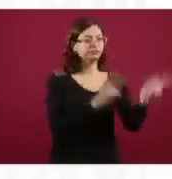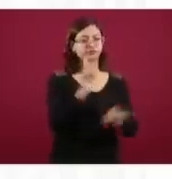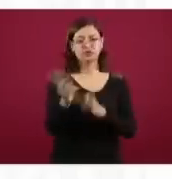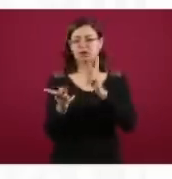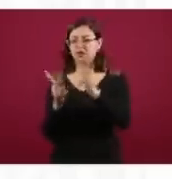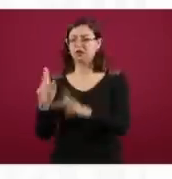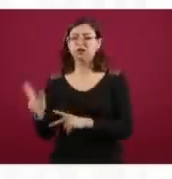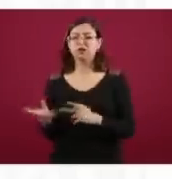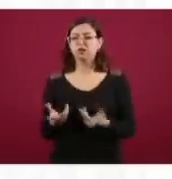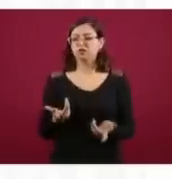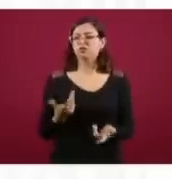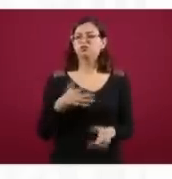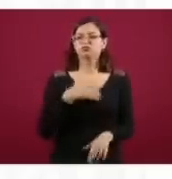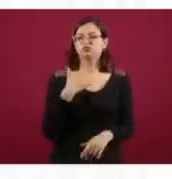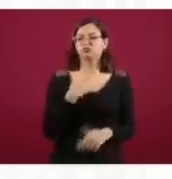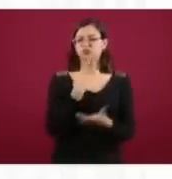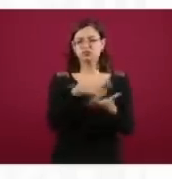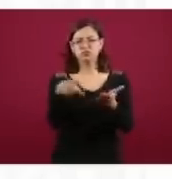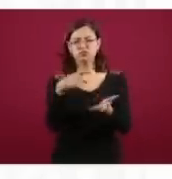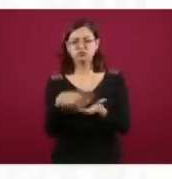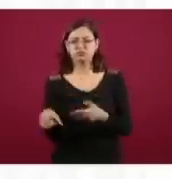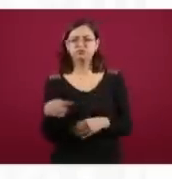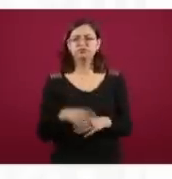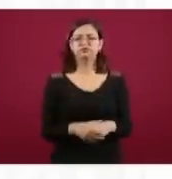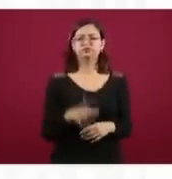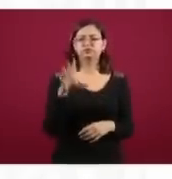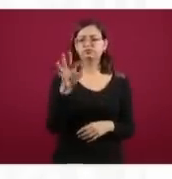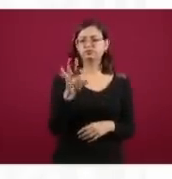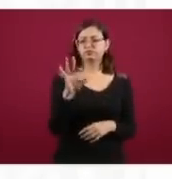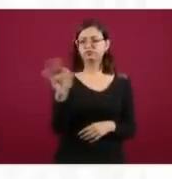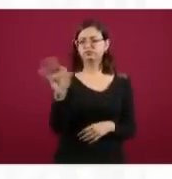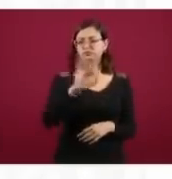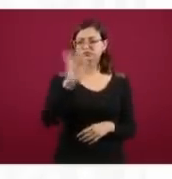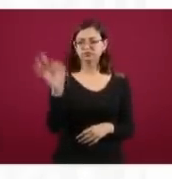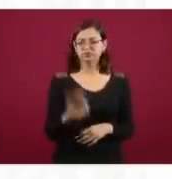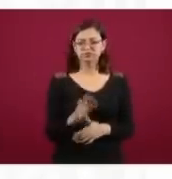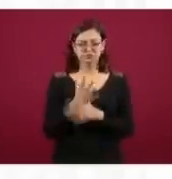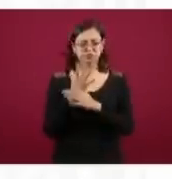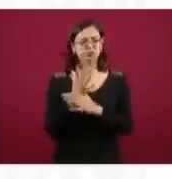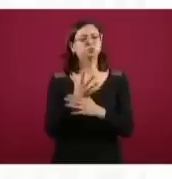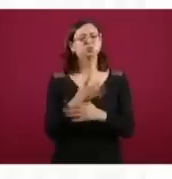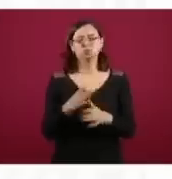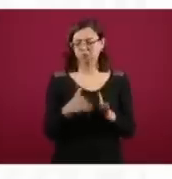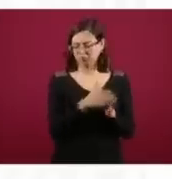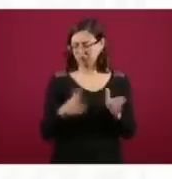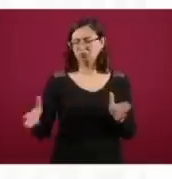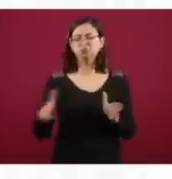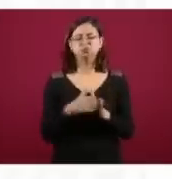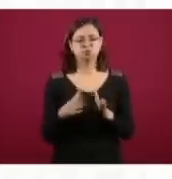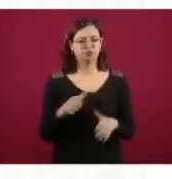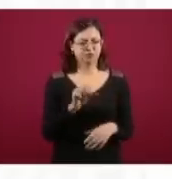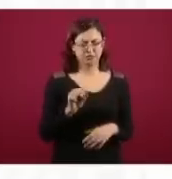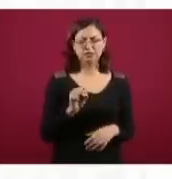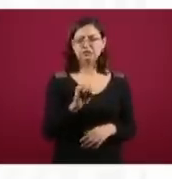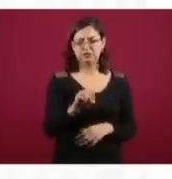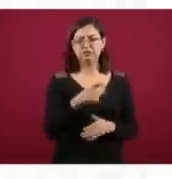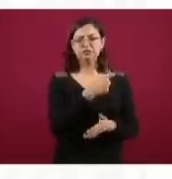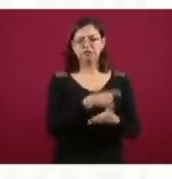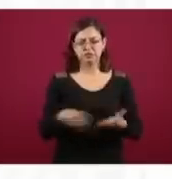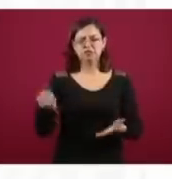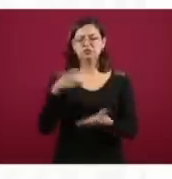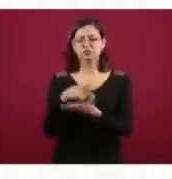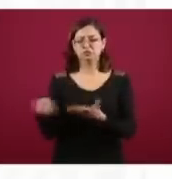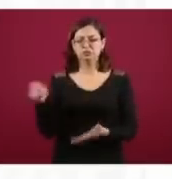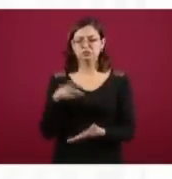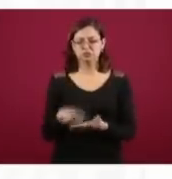que arrojó los siguientes resultados. El 40% de los encuestados sí compró algún producto o servicio en el Buen Fin, de los